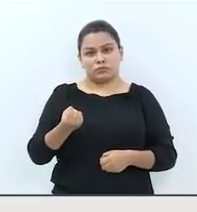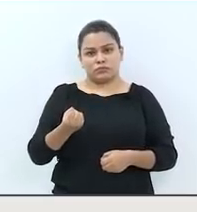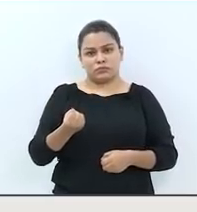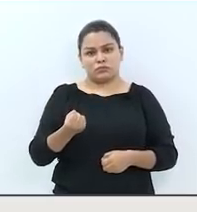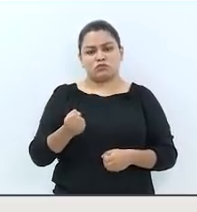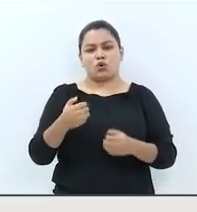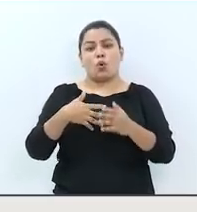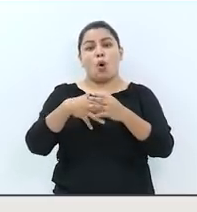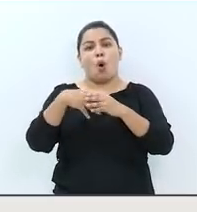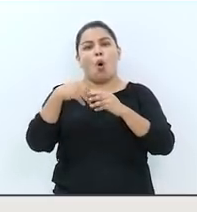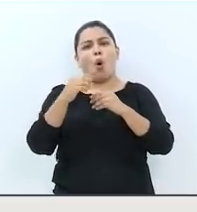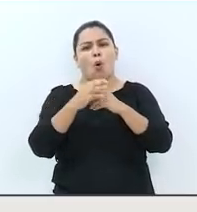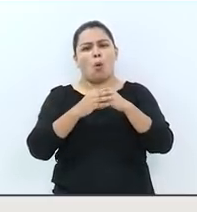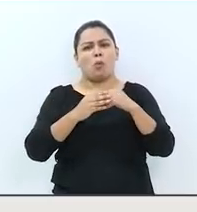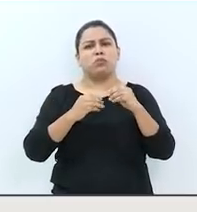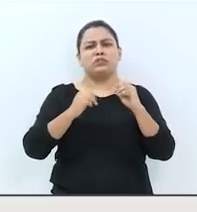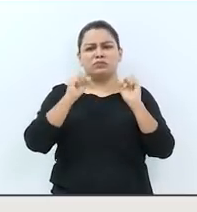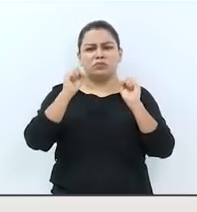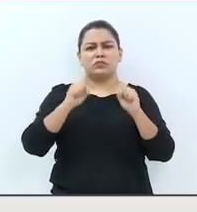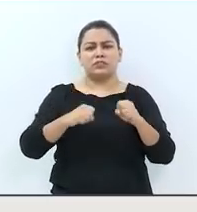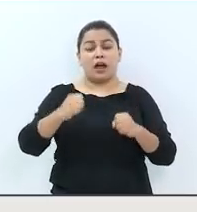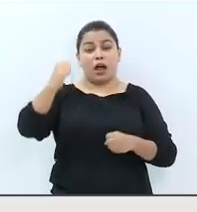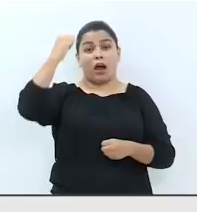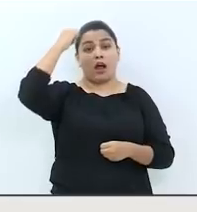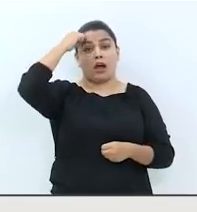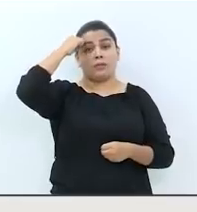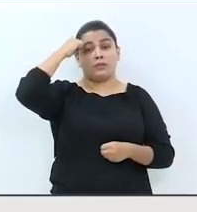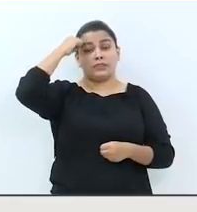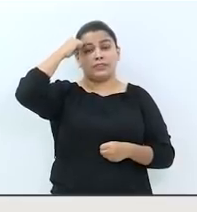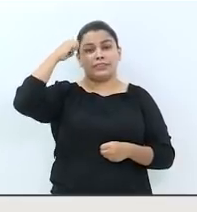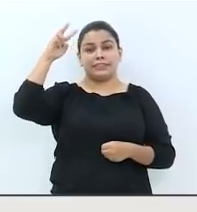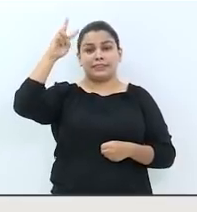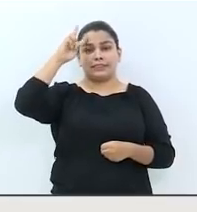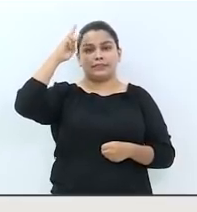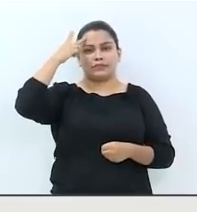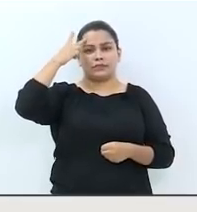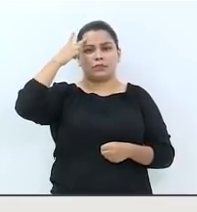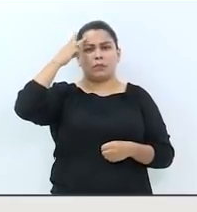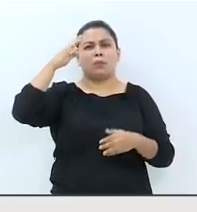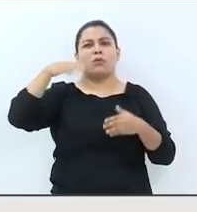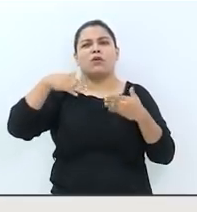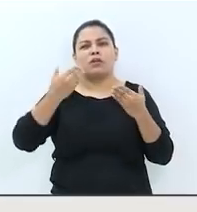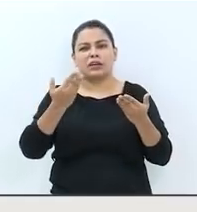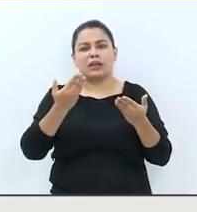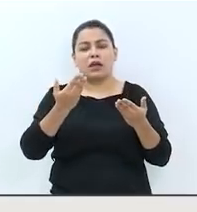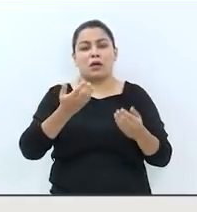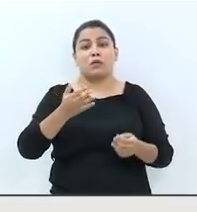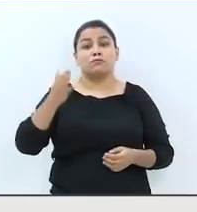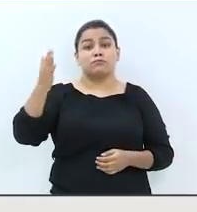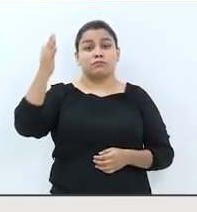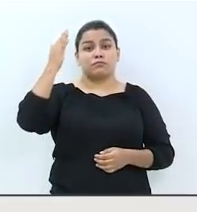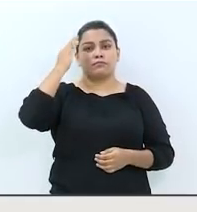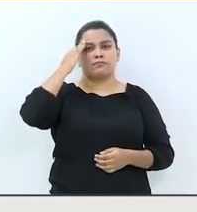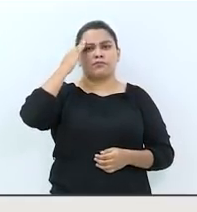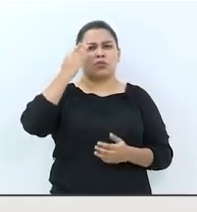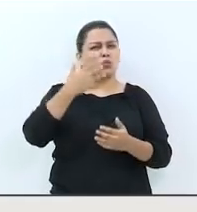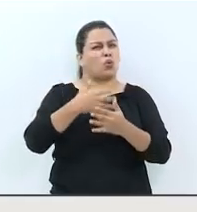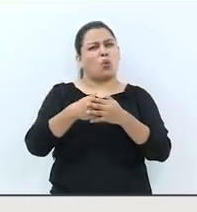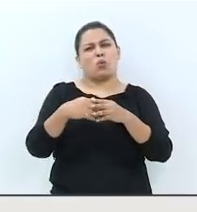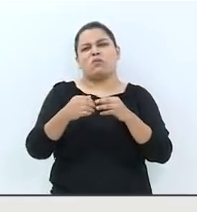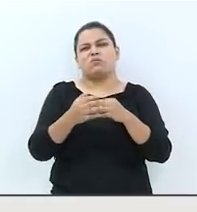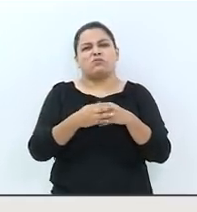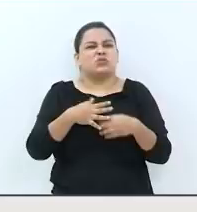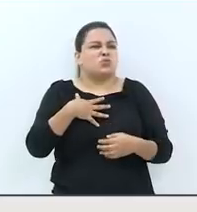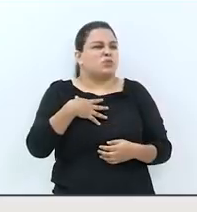sientan cómodos y lo que permita aprender significativamente, porque nosotros muy bien sabemos que si no nos sentimos cómodos en un